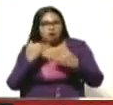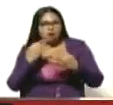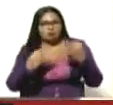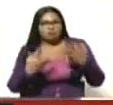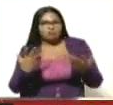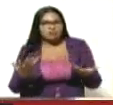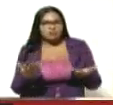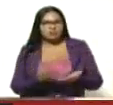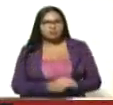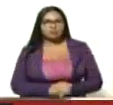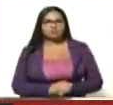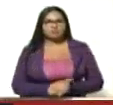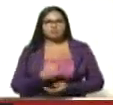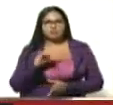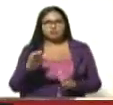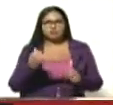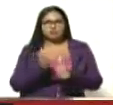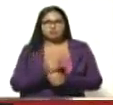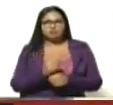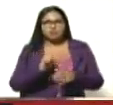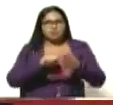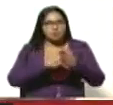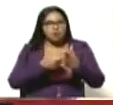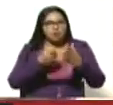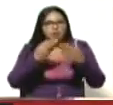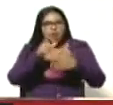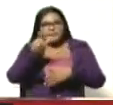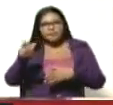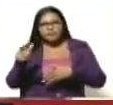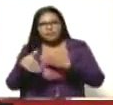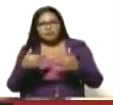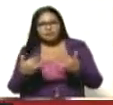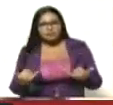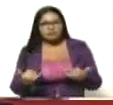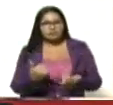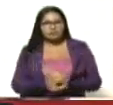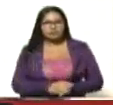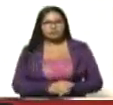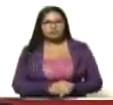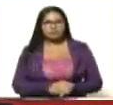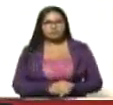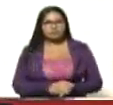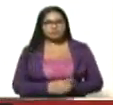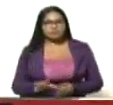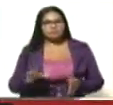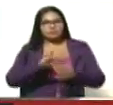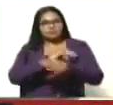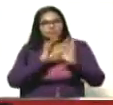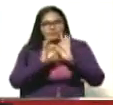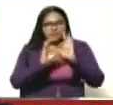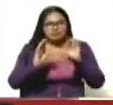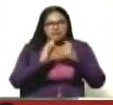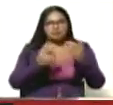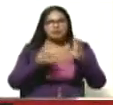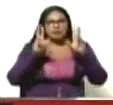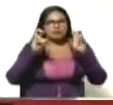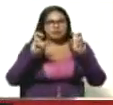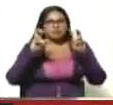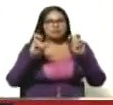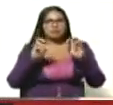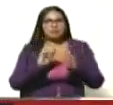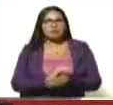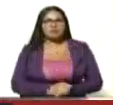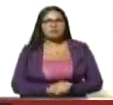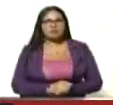justamente para recalcarle al público que estamos en este abrazo fraterno y en este nuevo, en